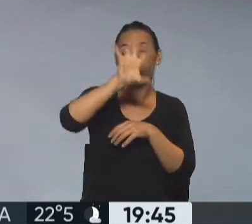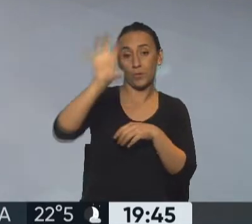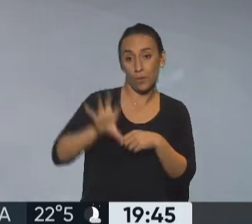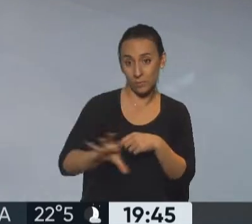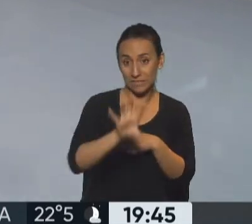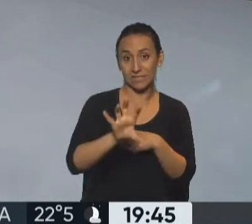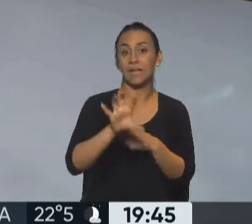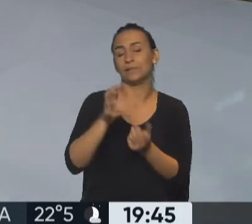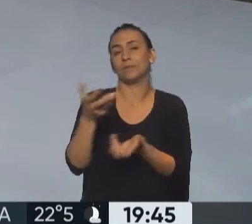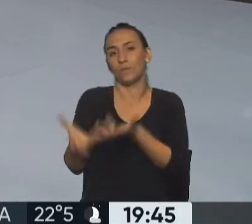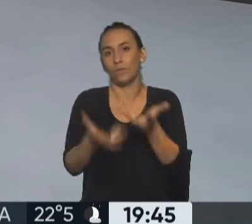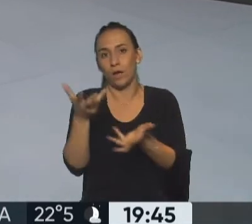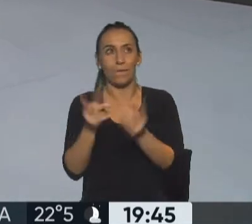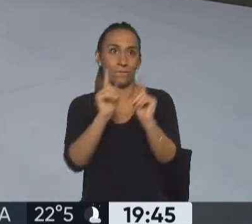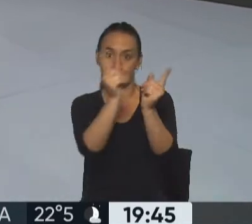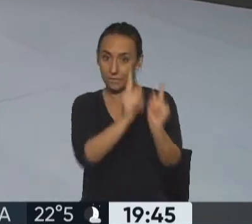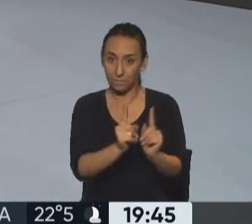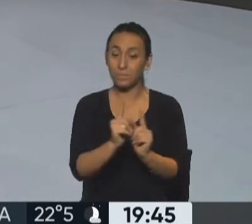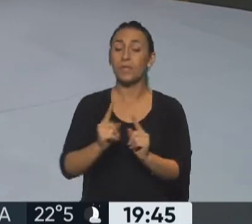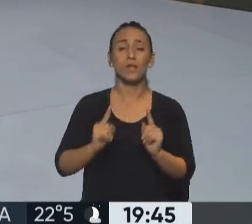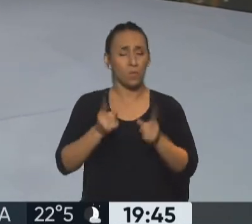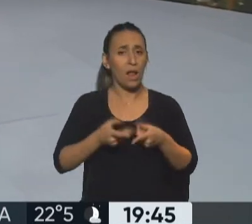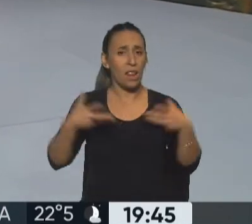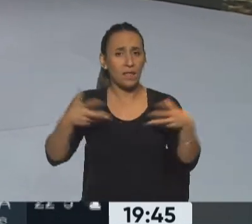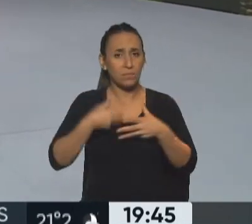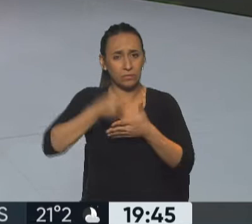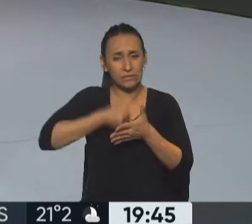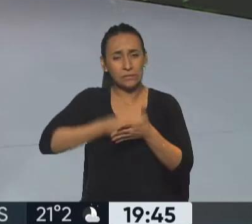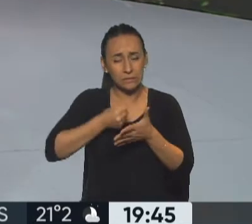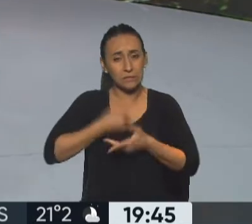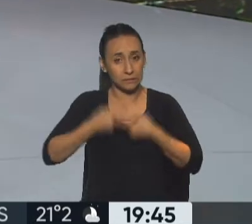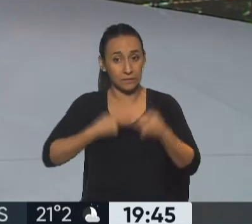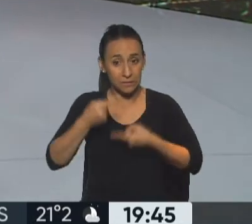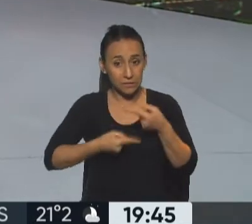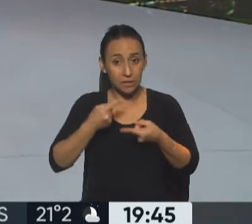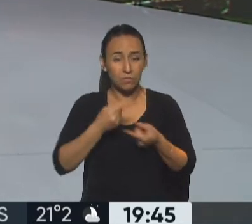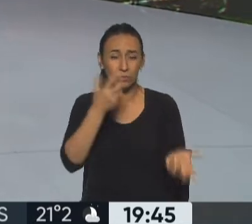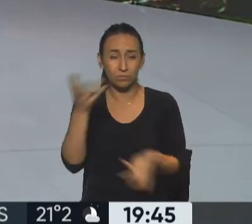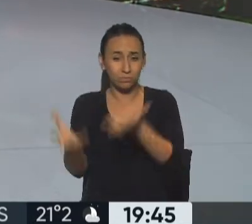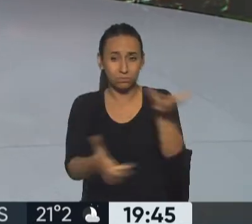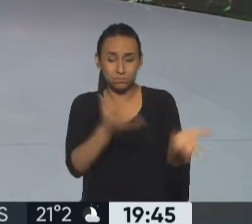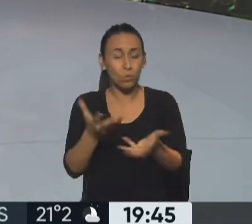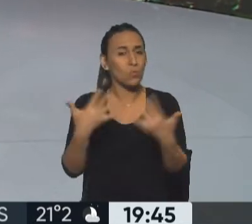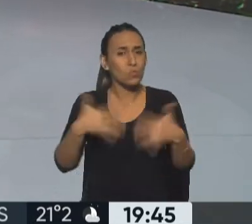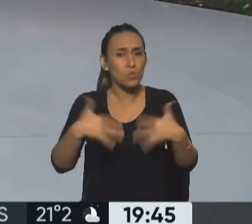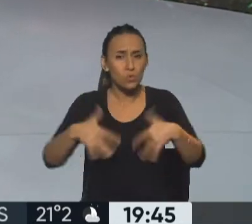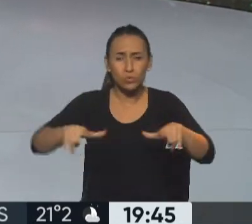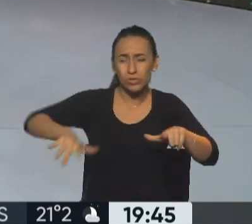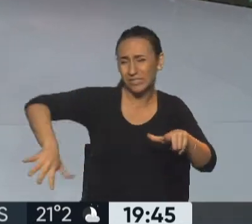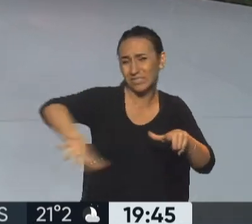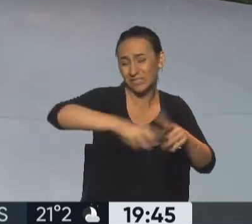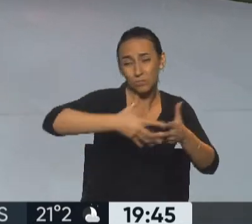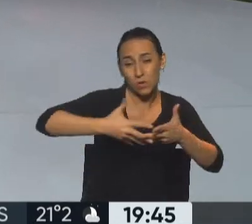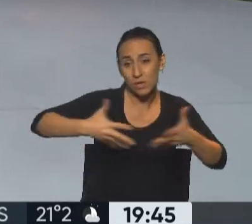activos de incendios forestales. Brigadistas continúan combatiendo las llamas que ya han consumido muchas hectáreas en las islas